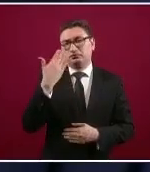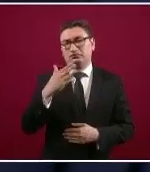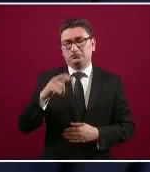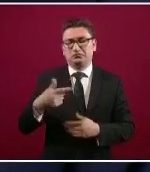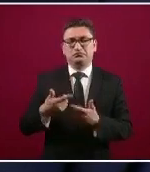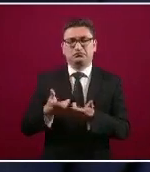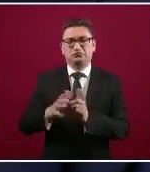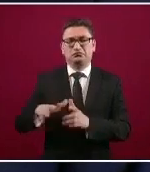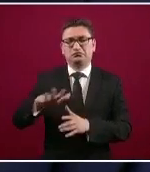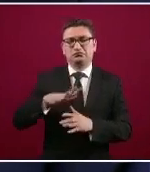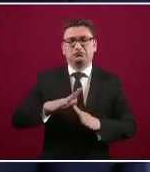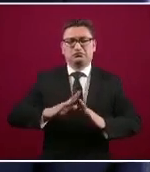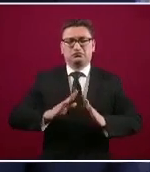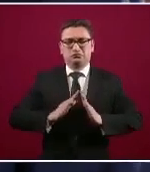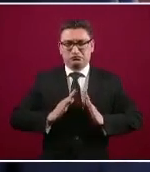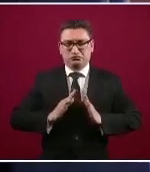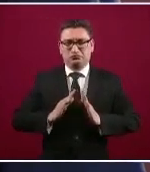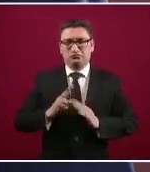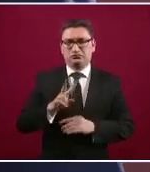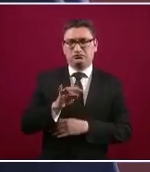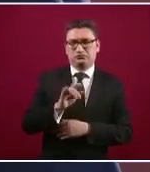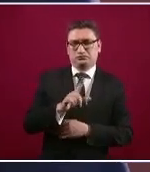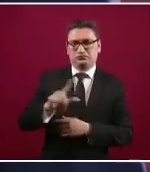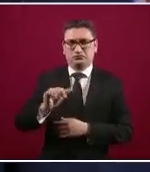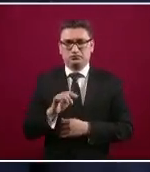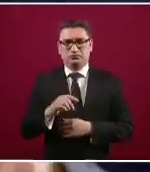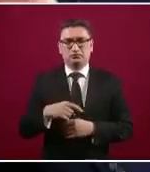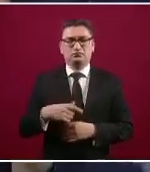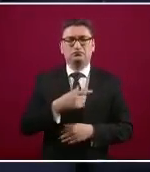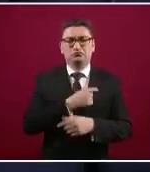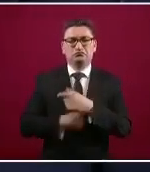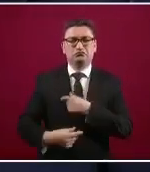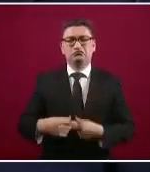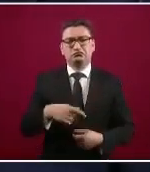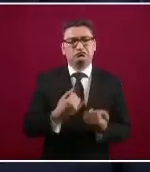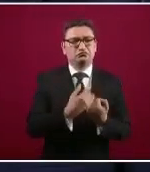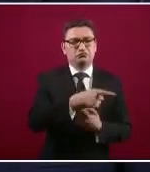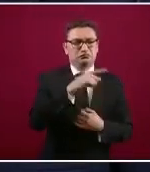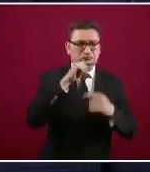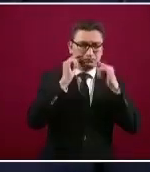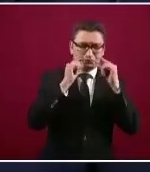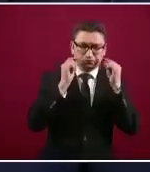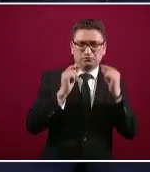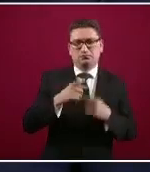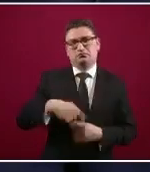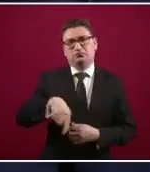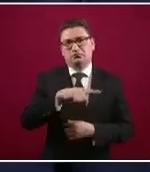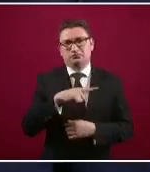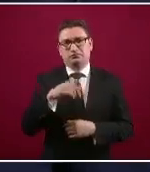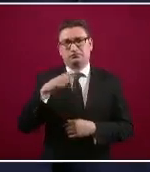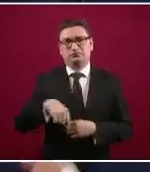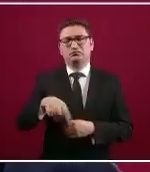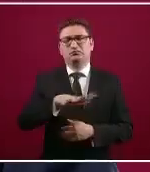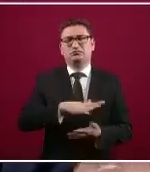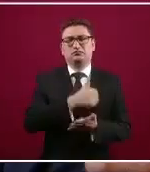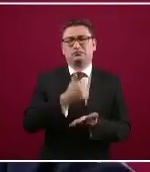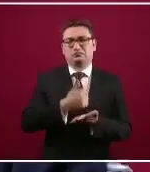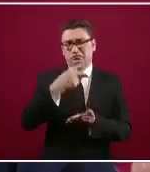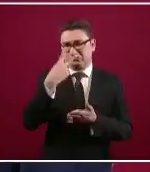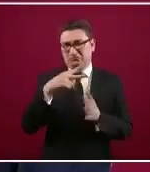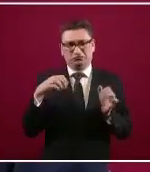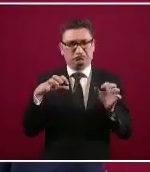ejército de Villa como el de Zapata habían tomado la Ciudad de México. Y